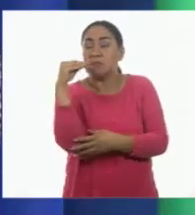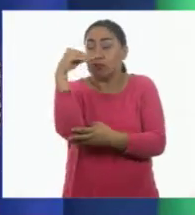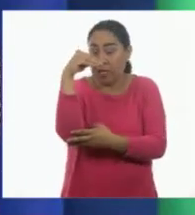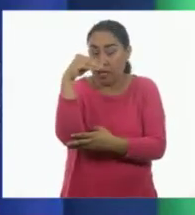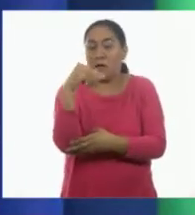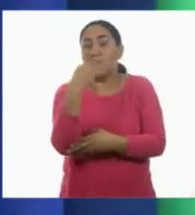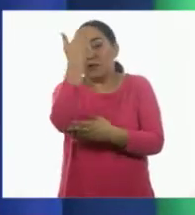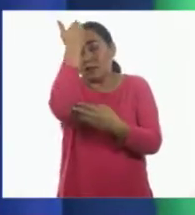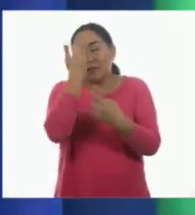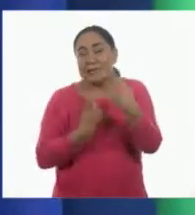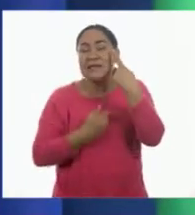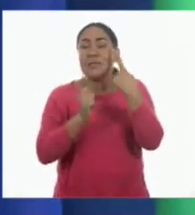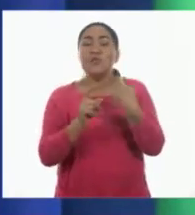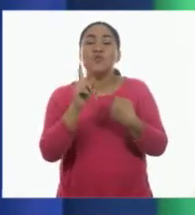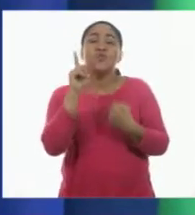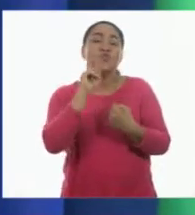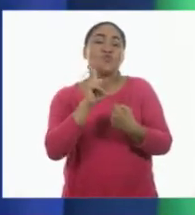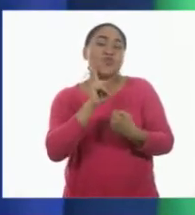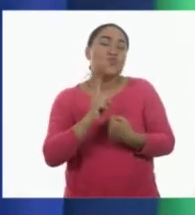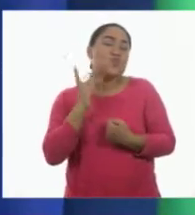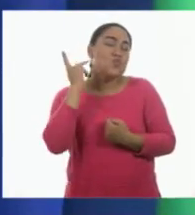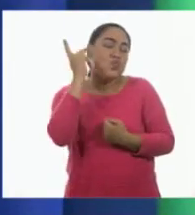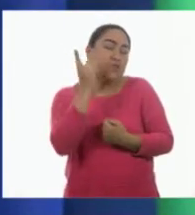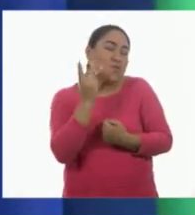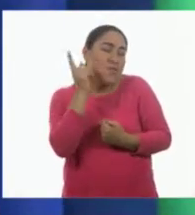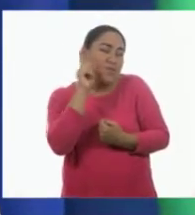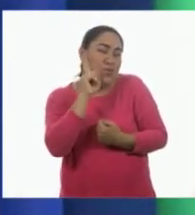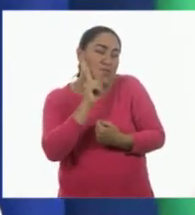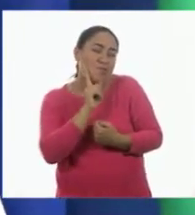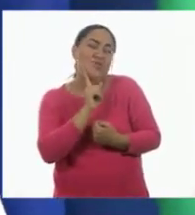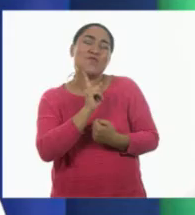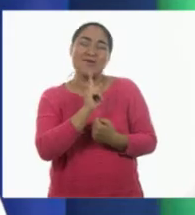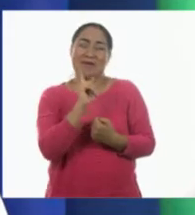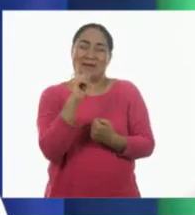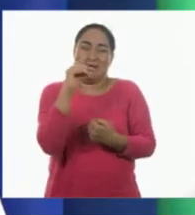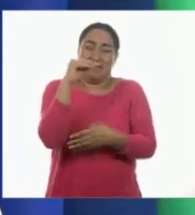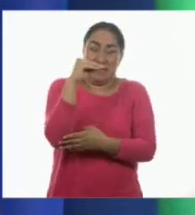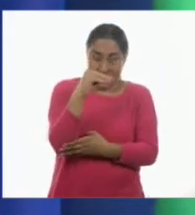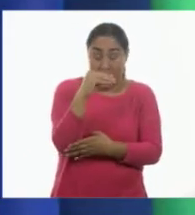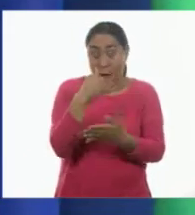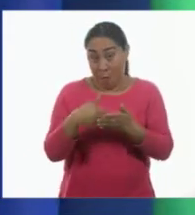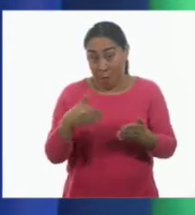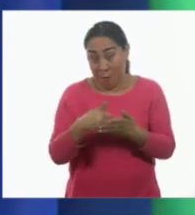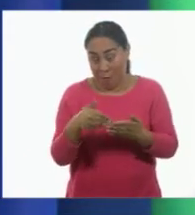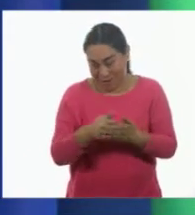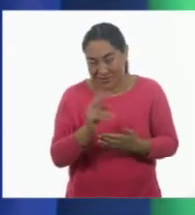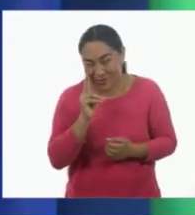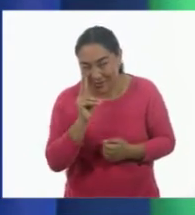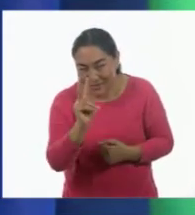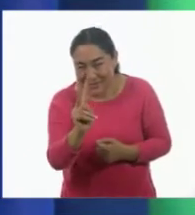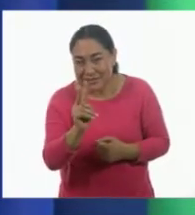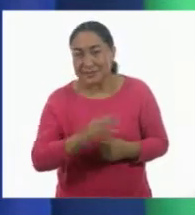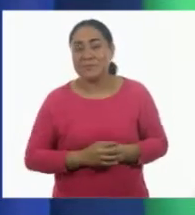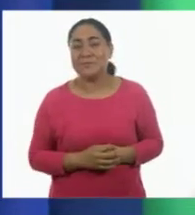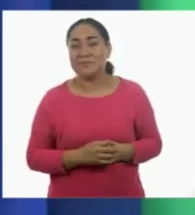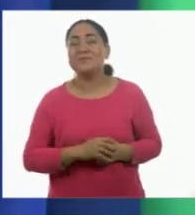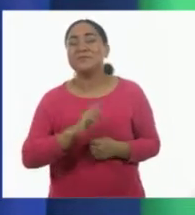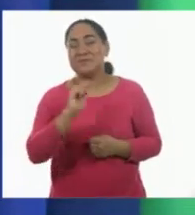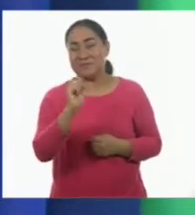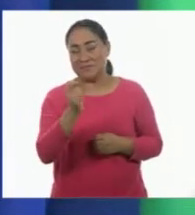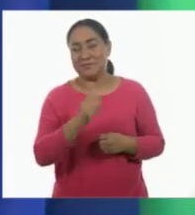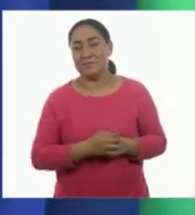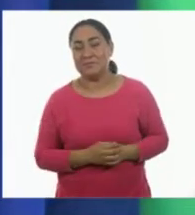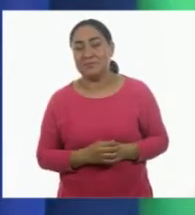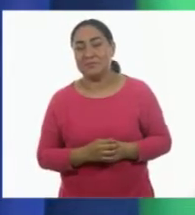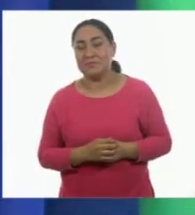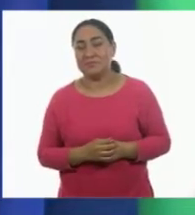es una doncella. Es una mujer cisne. Y para eso te invito a ver la interpretación de este ballet